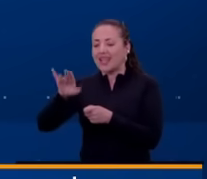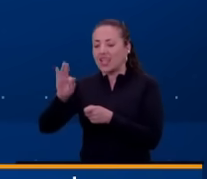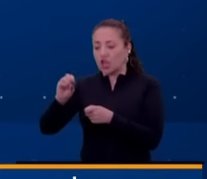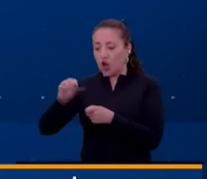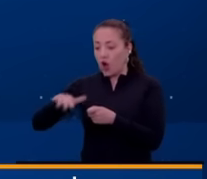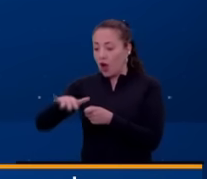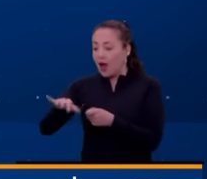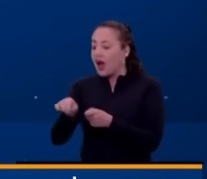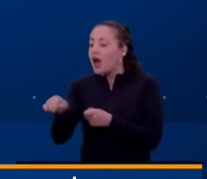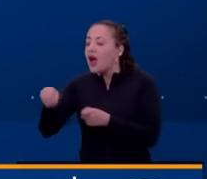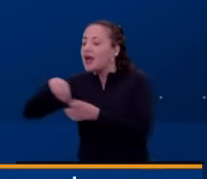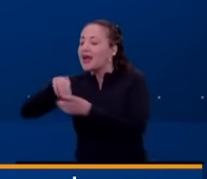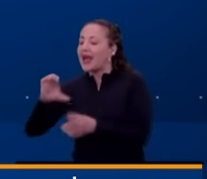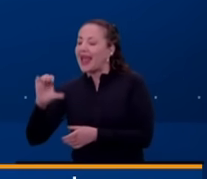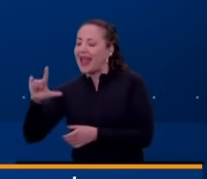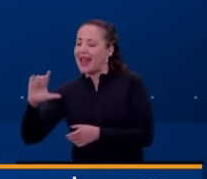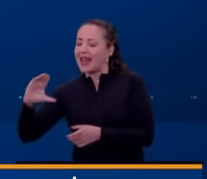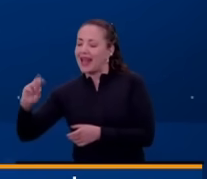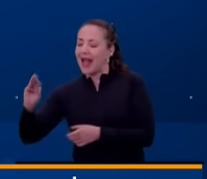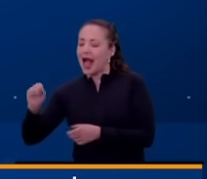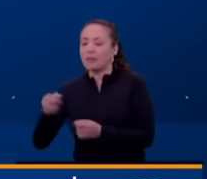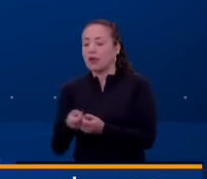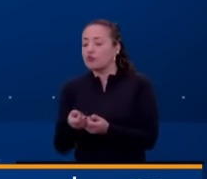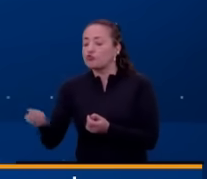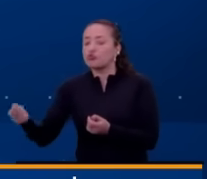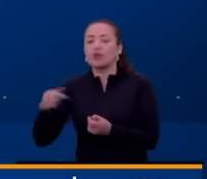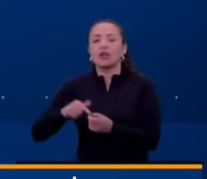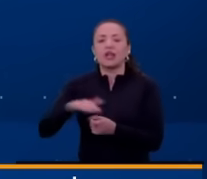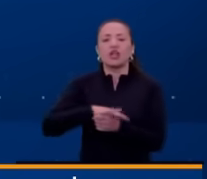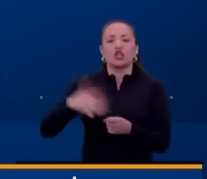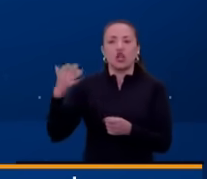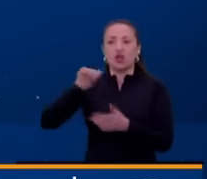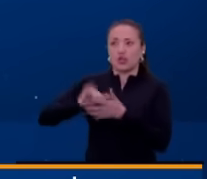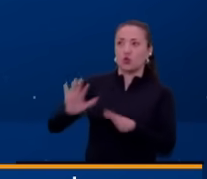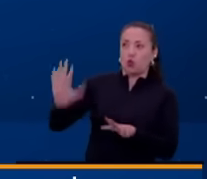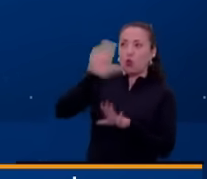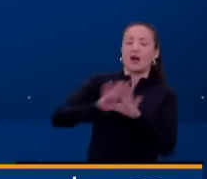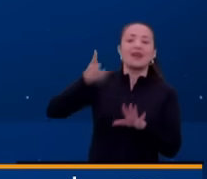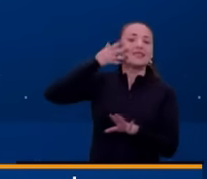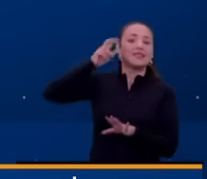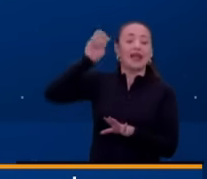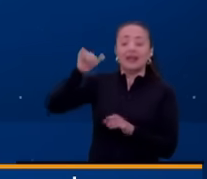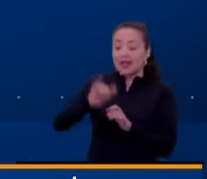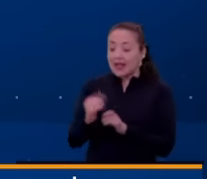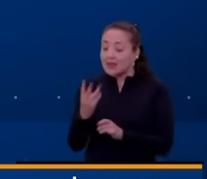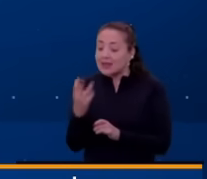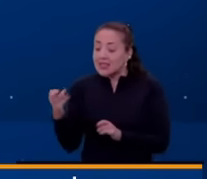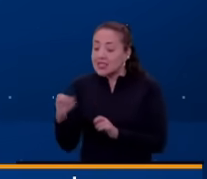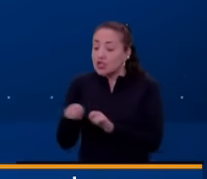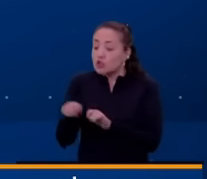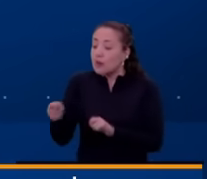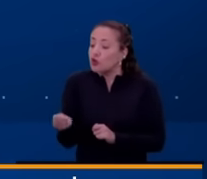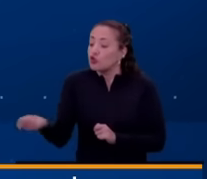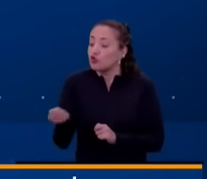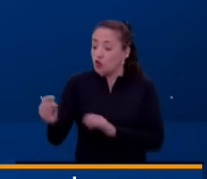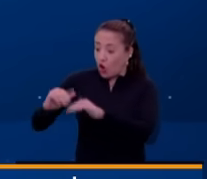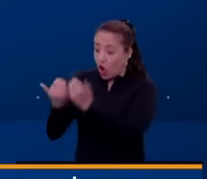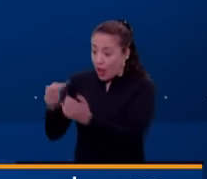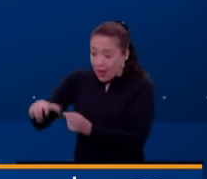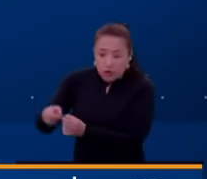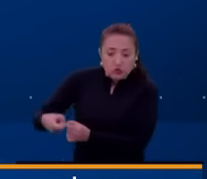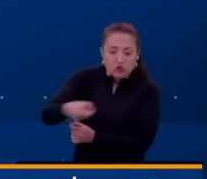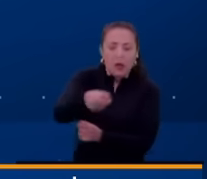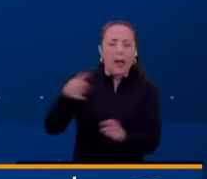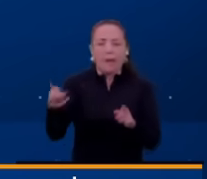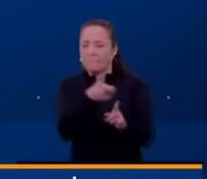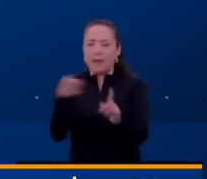porque el colegio está ubicado solamente a 300 metros, en donde las autoridades dicen que se registró este ataque a dos soldados que